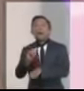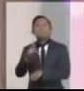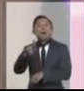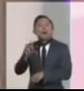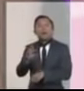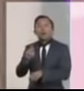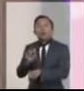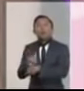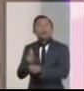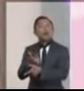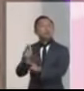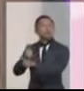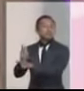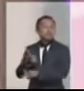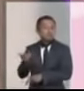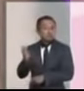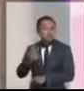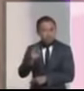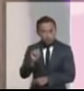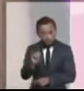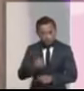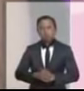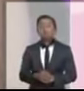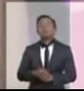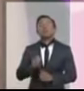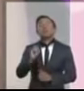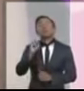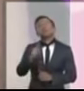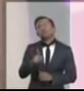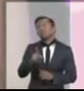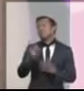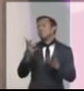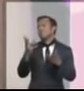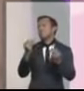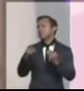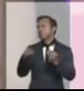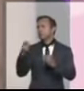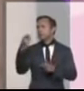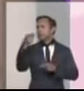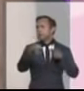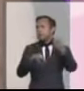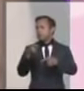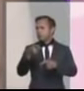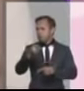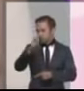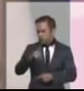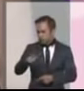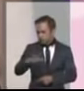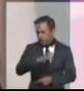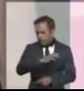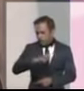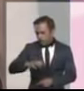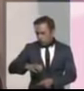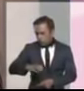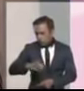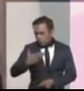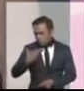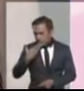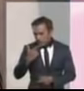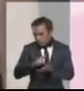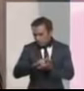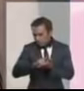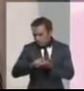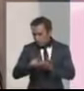sumamente cuestionado con señalamientos que hacen dudar a muchos de la legitimidad de su candidatura. ¿Cómo se pide el voto con